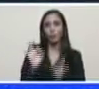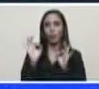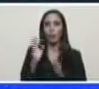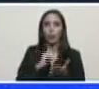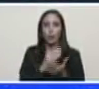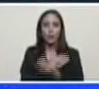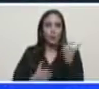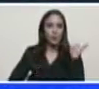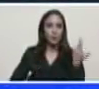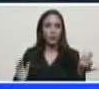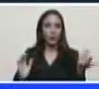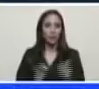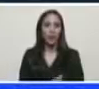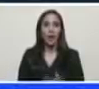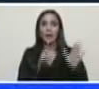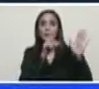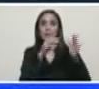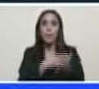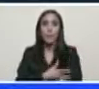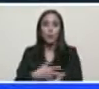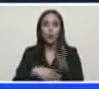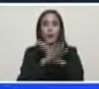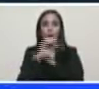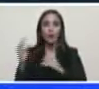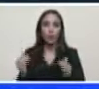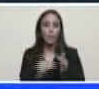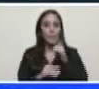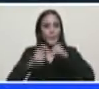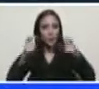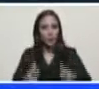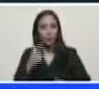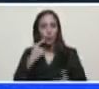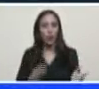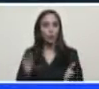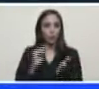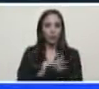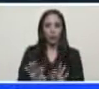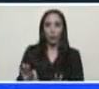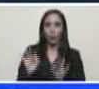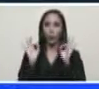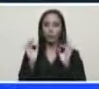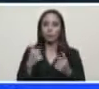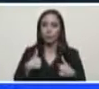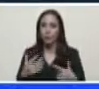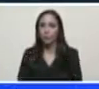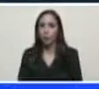libres más de 6500000 venezolanos renovaron el